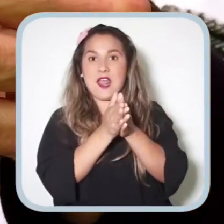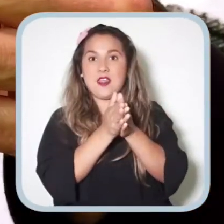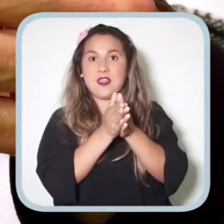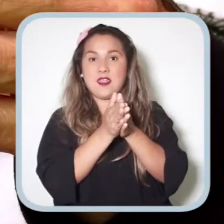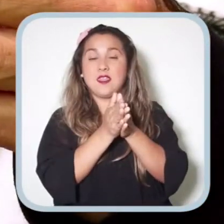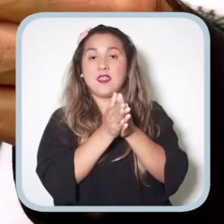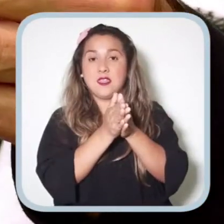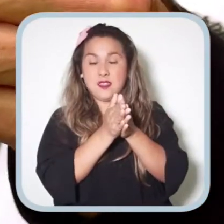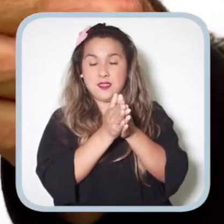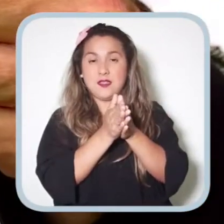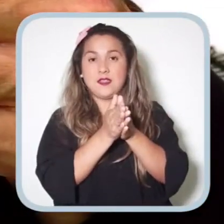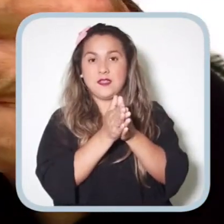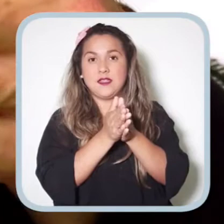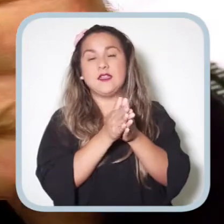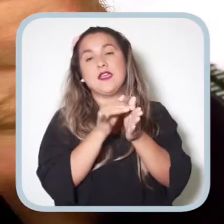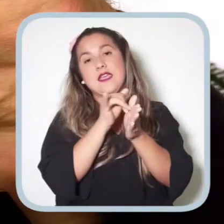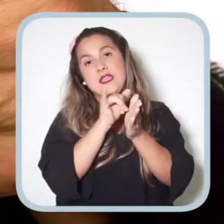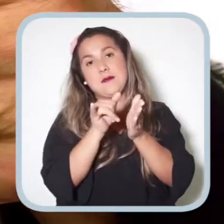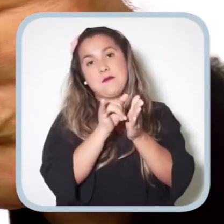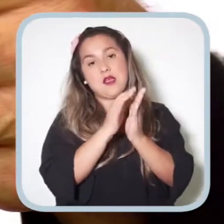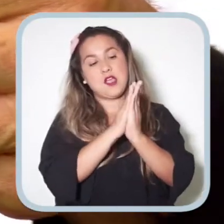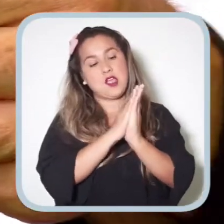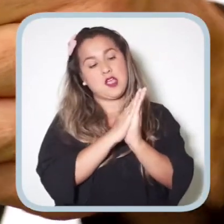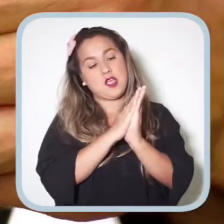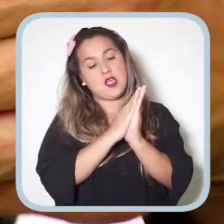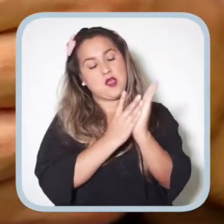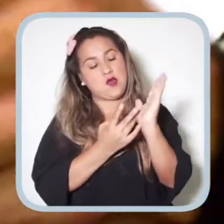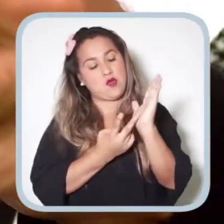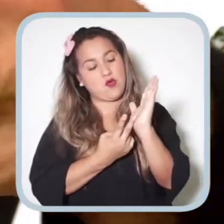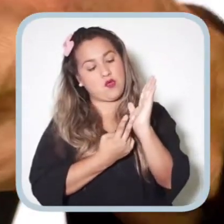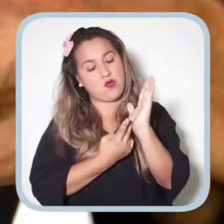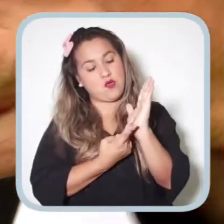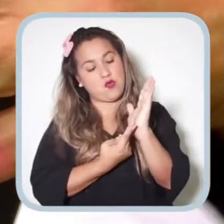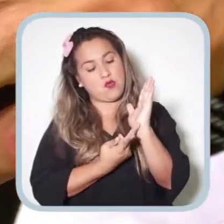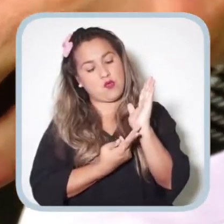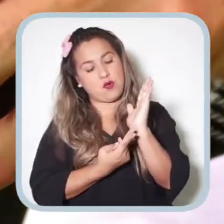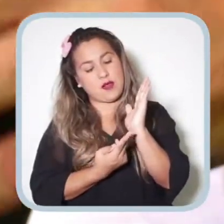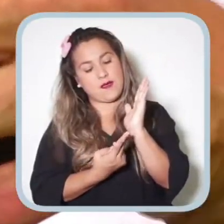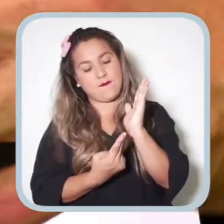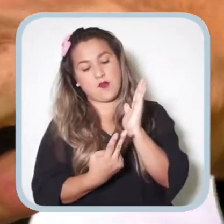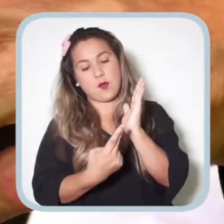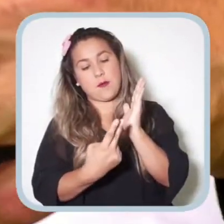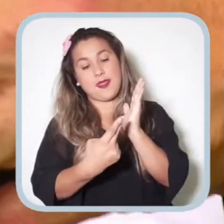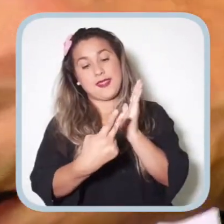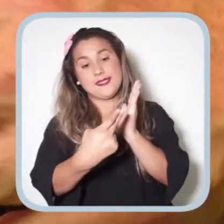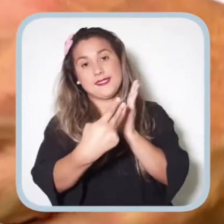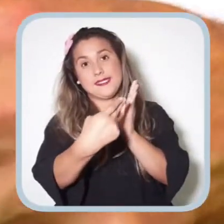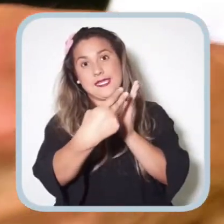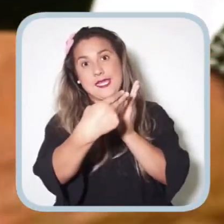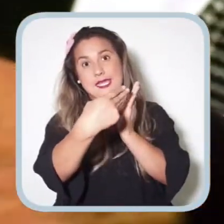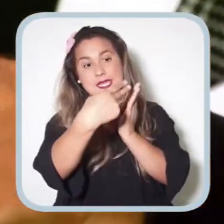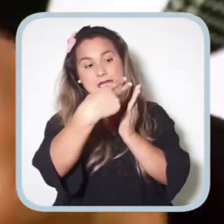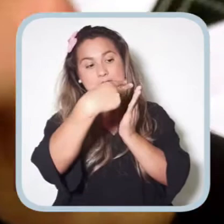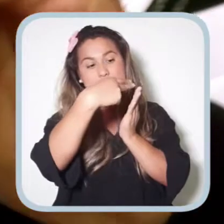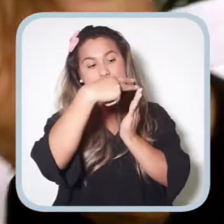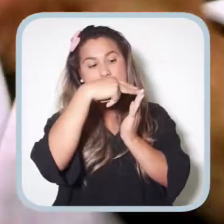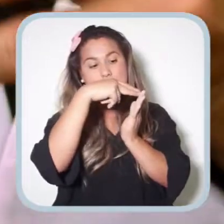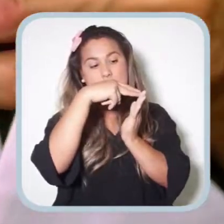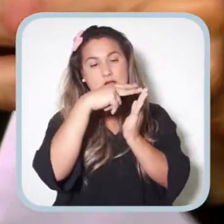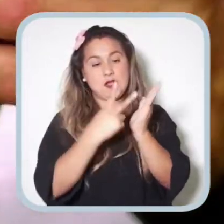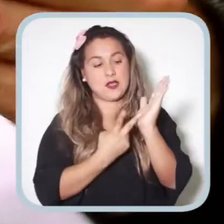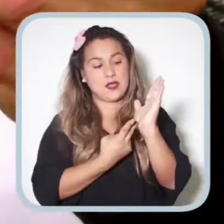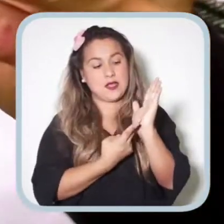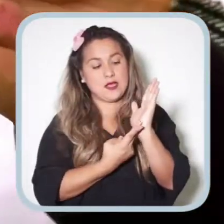y luego lo hacen haciendo una forma de círculo y terminando en punta.